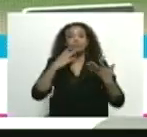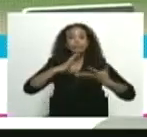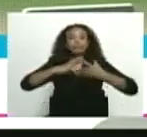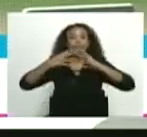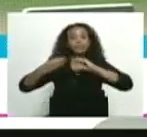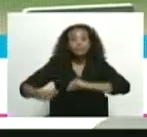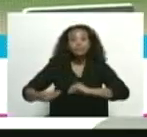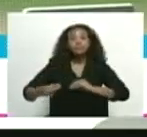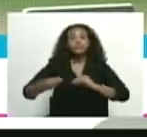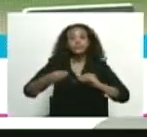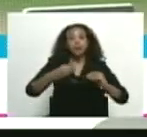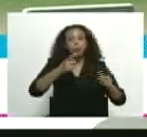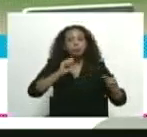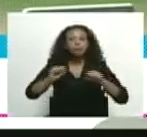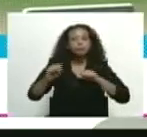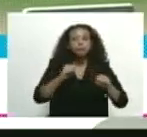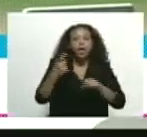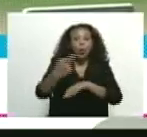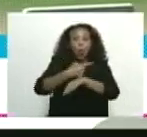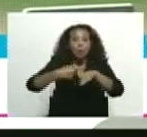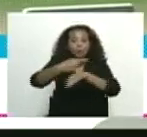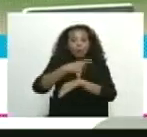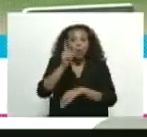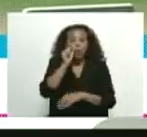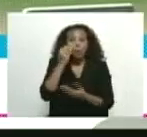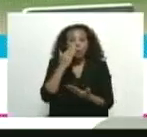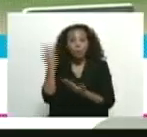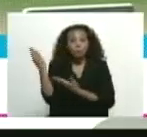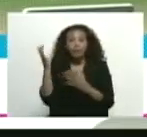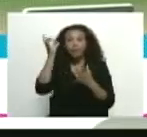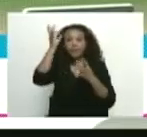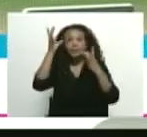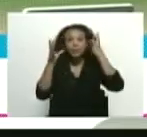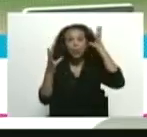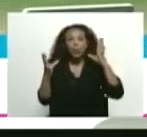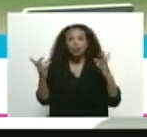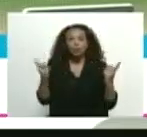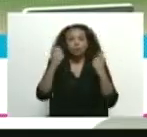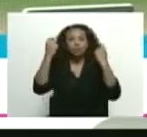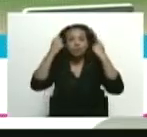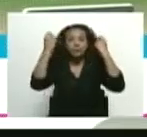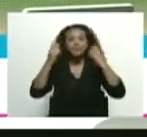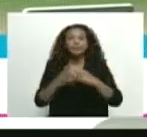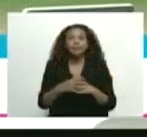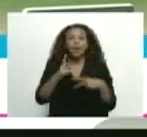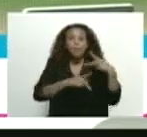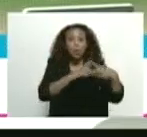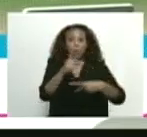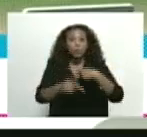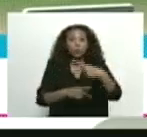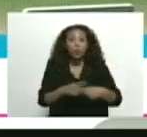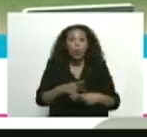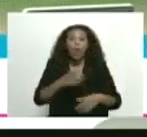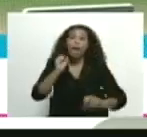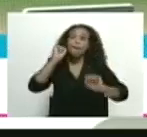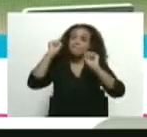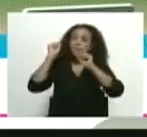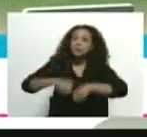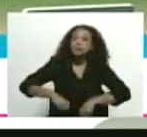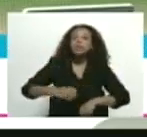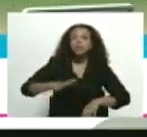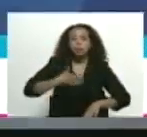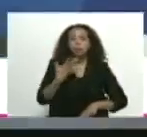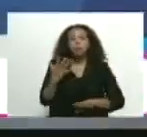articulación permanente. Fue el gobernador que inventó la consigna, producir es vencer, y